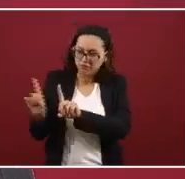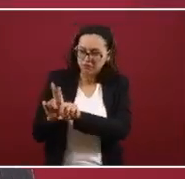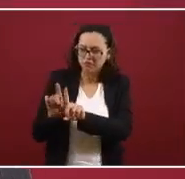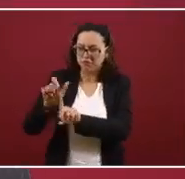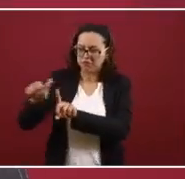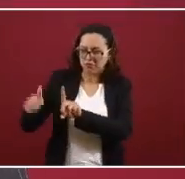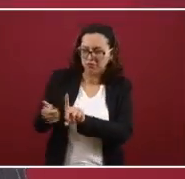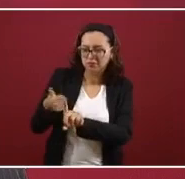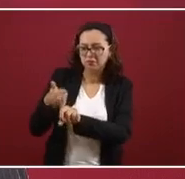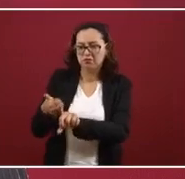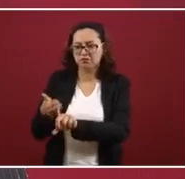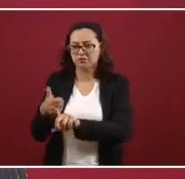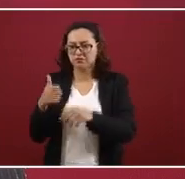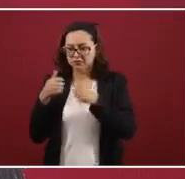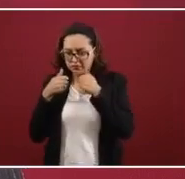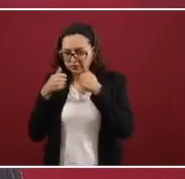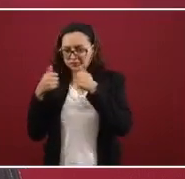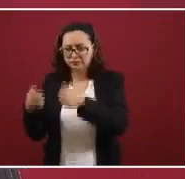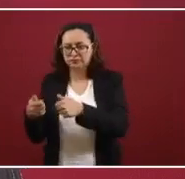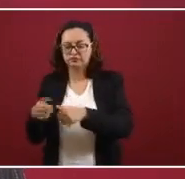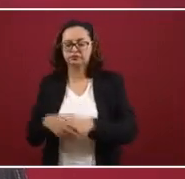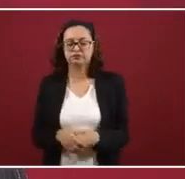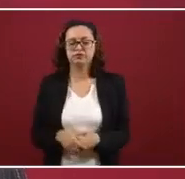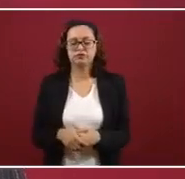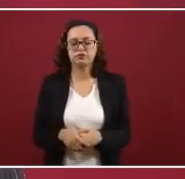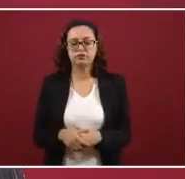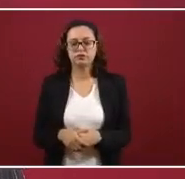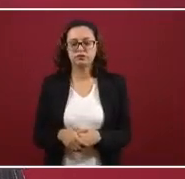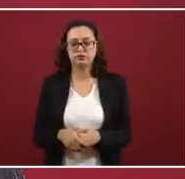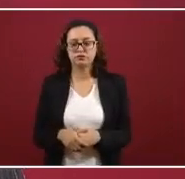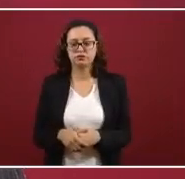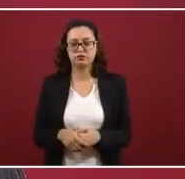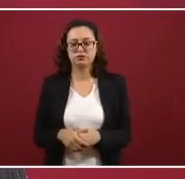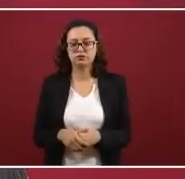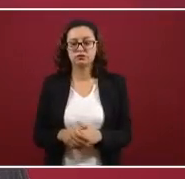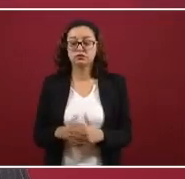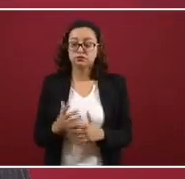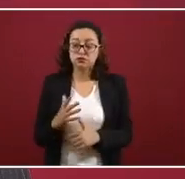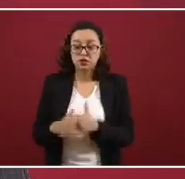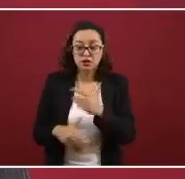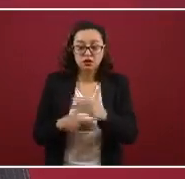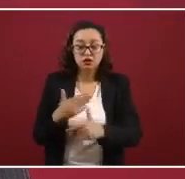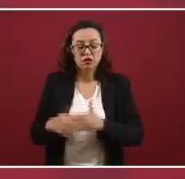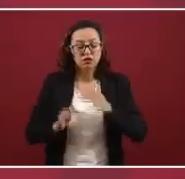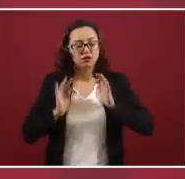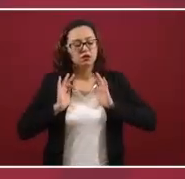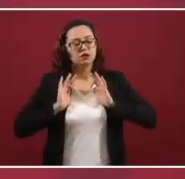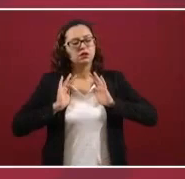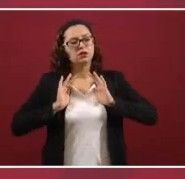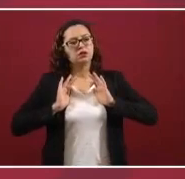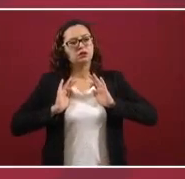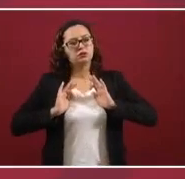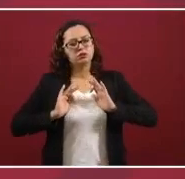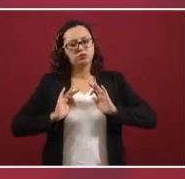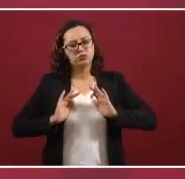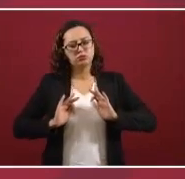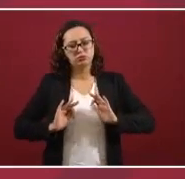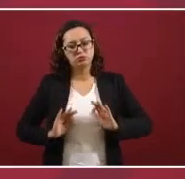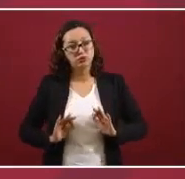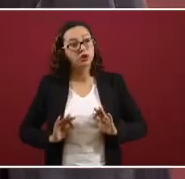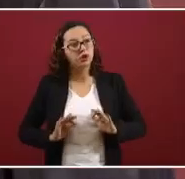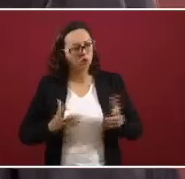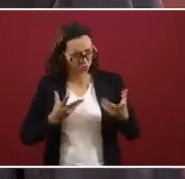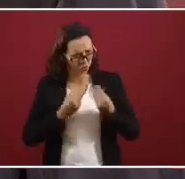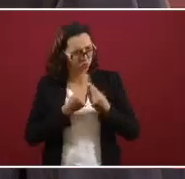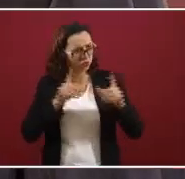en la gira. Ya después se les va pasando, dice, ¿se toma una foto